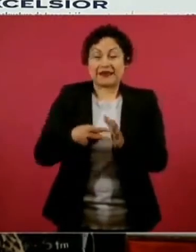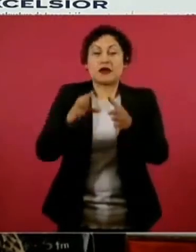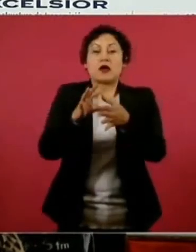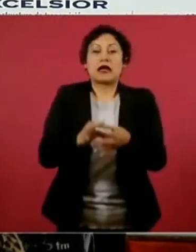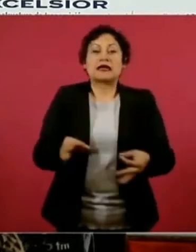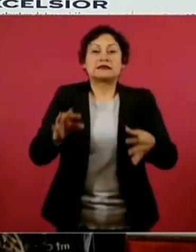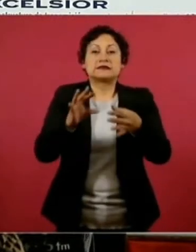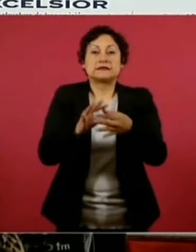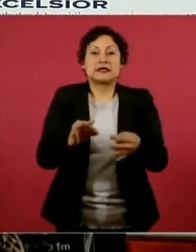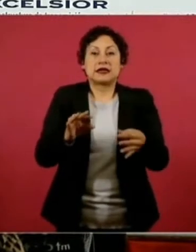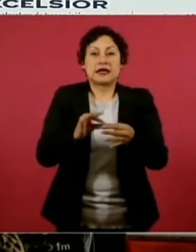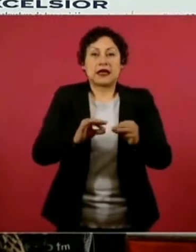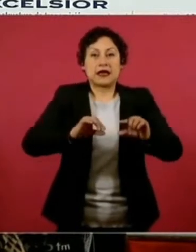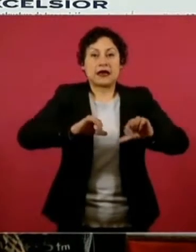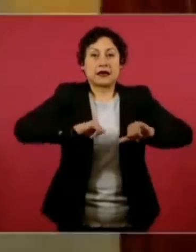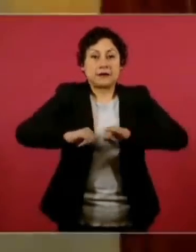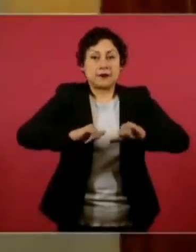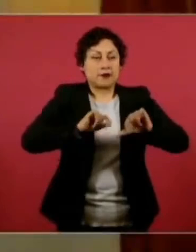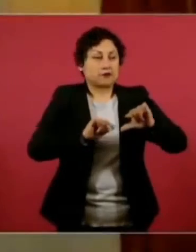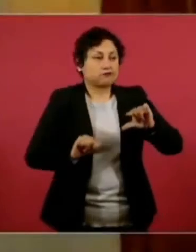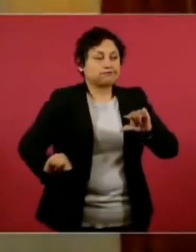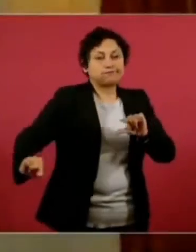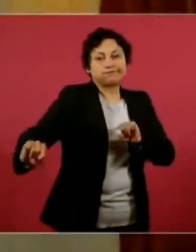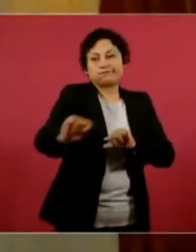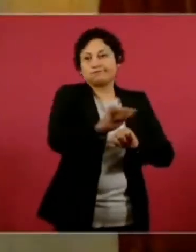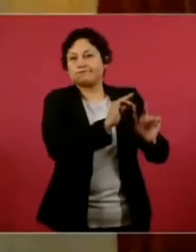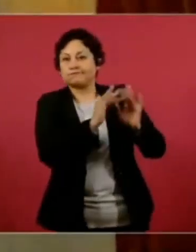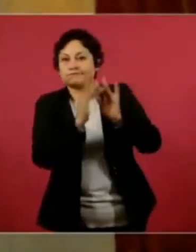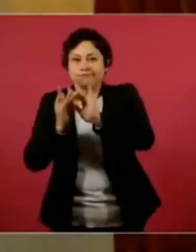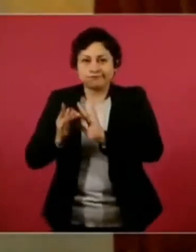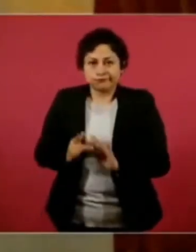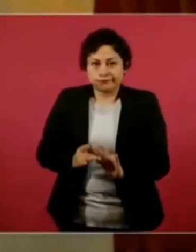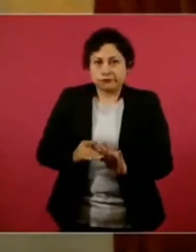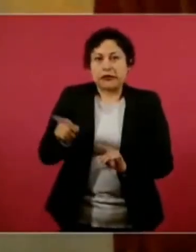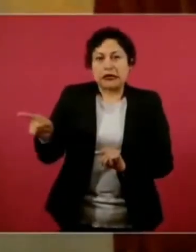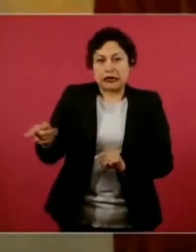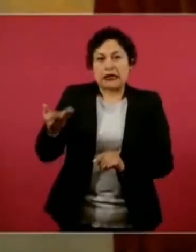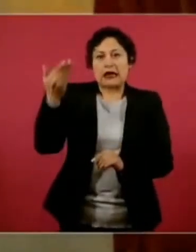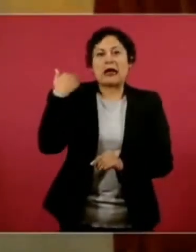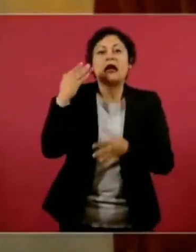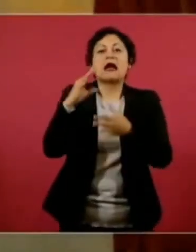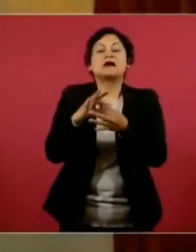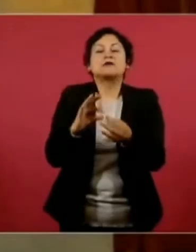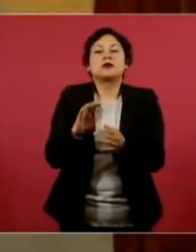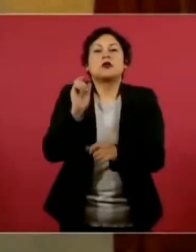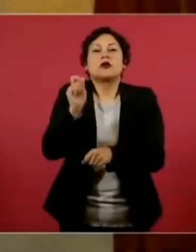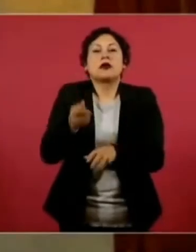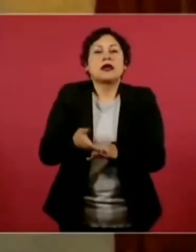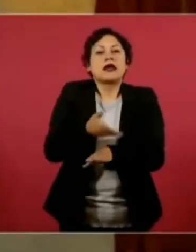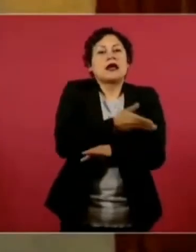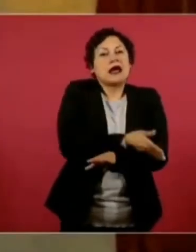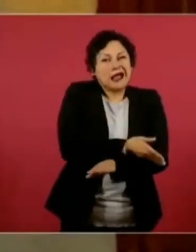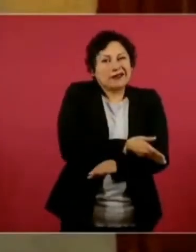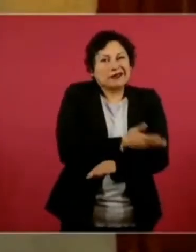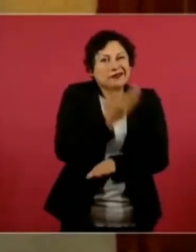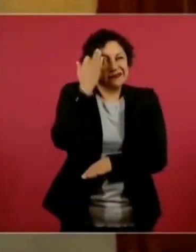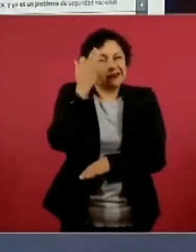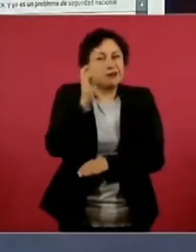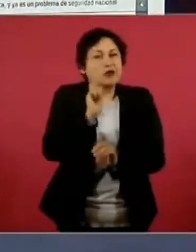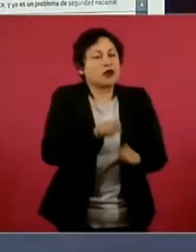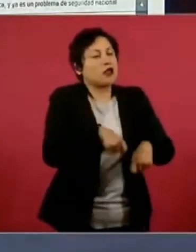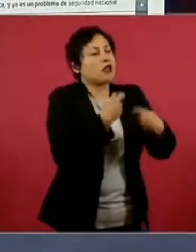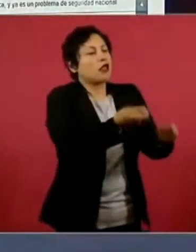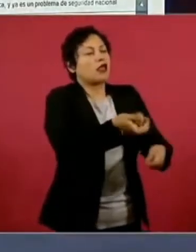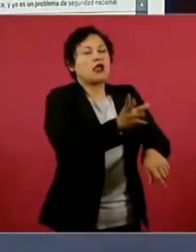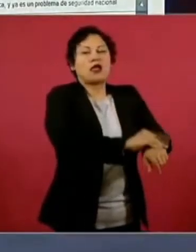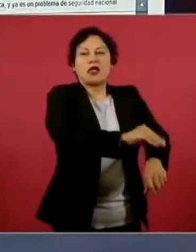toda la red y cómo se les daban permisos donde no se tenían que dar estos permisos porque debilitaba la red, porque la metía en